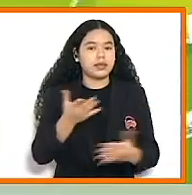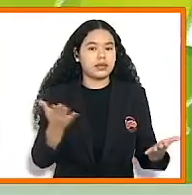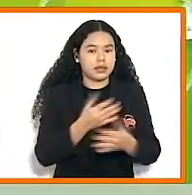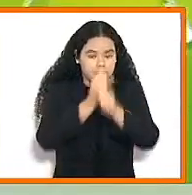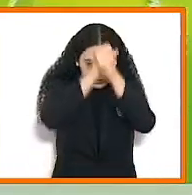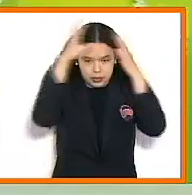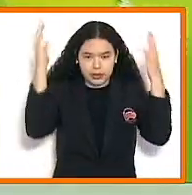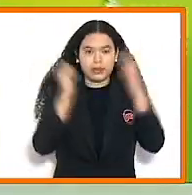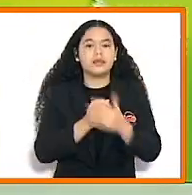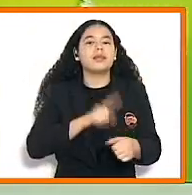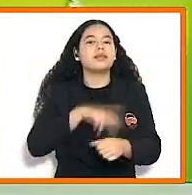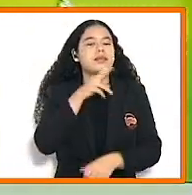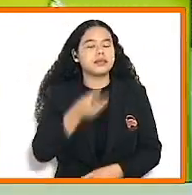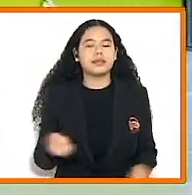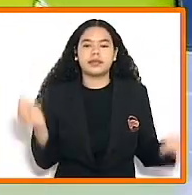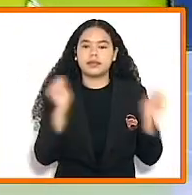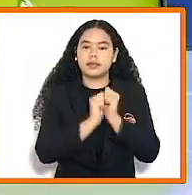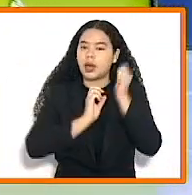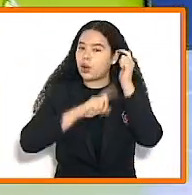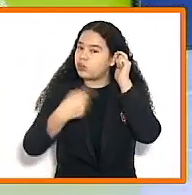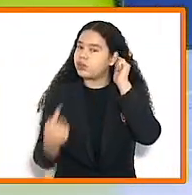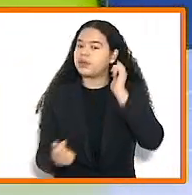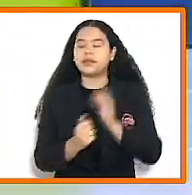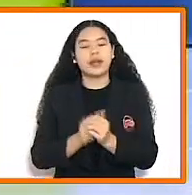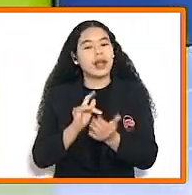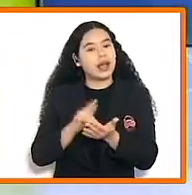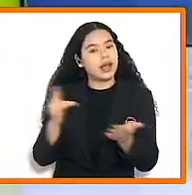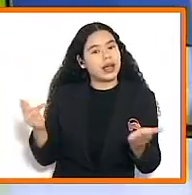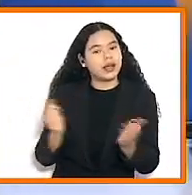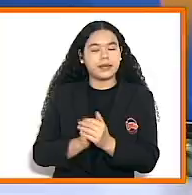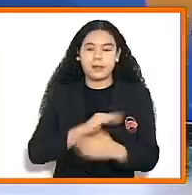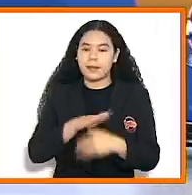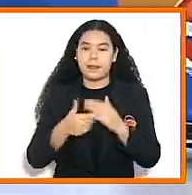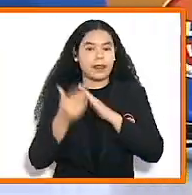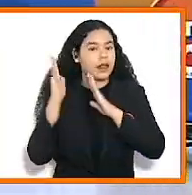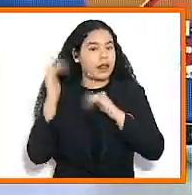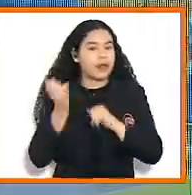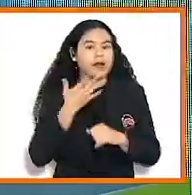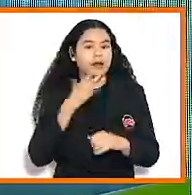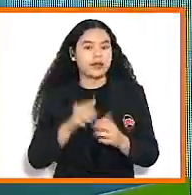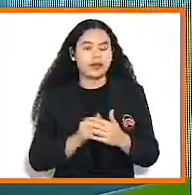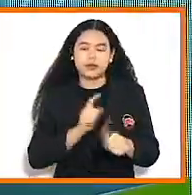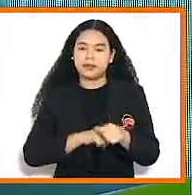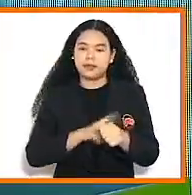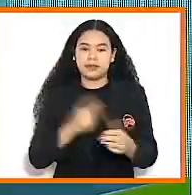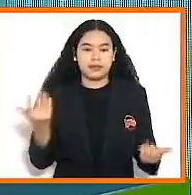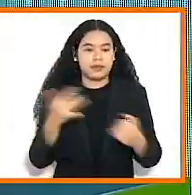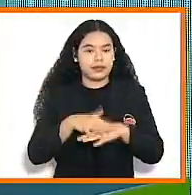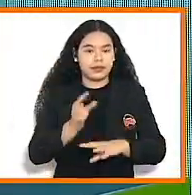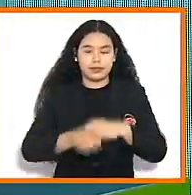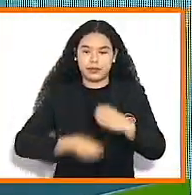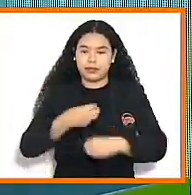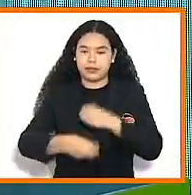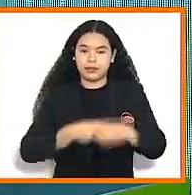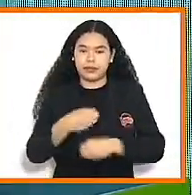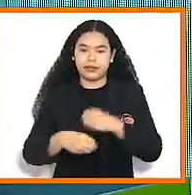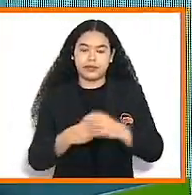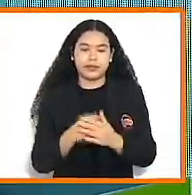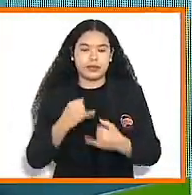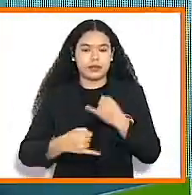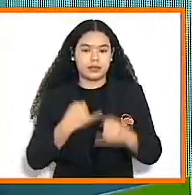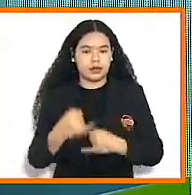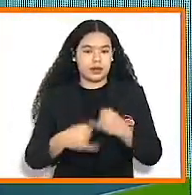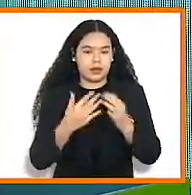porque llegó el momento de hacerlo realidad con Diaria. Gracias, Cecilia. Te deseo muchísima suerte. Vamos a iniciar incorporando nuestras esferas al